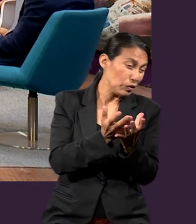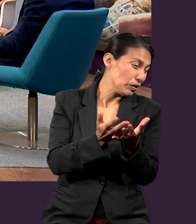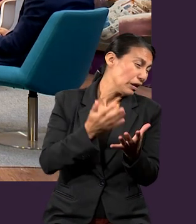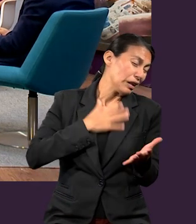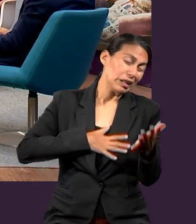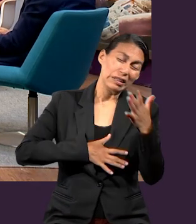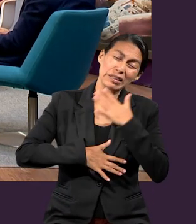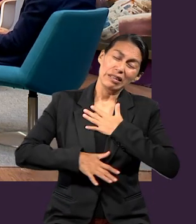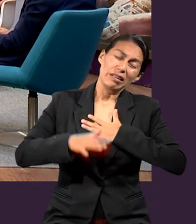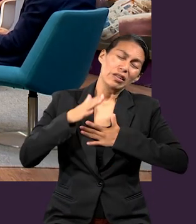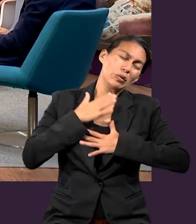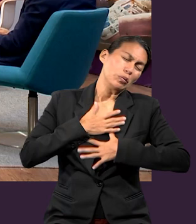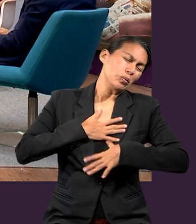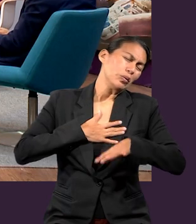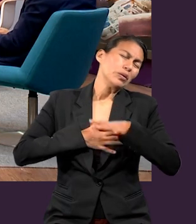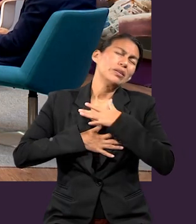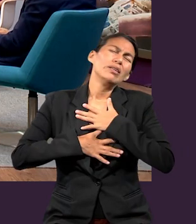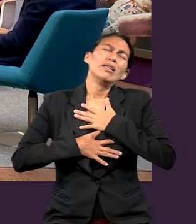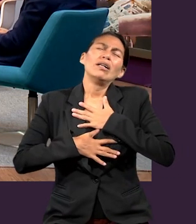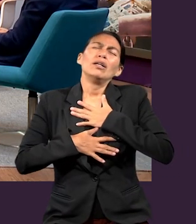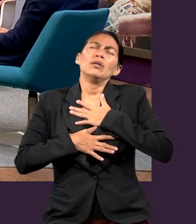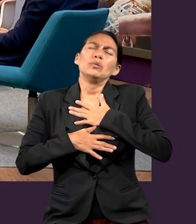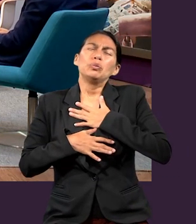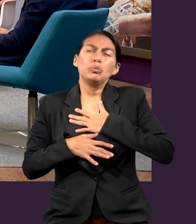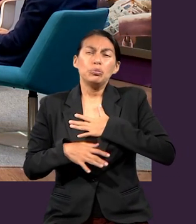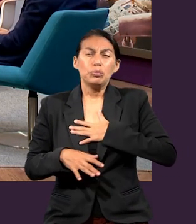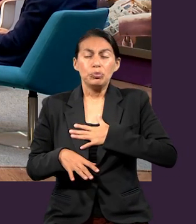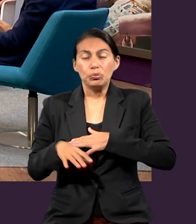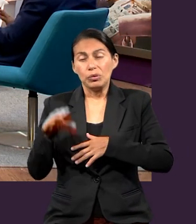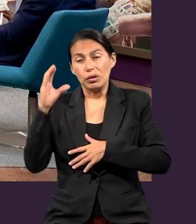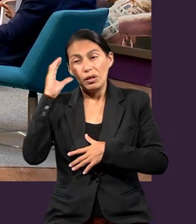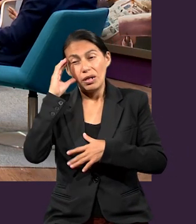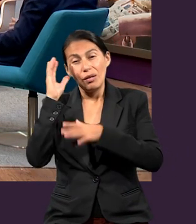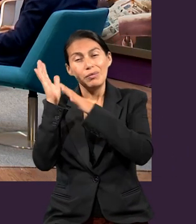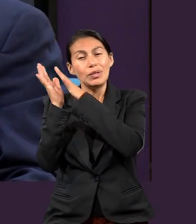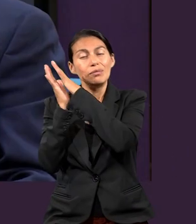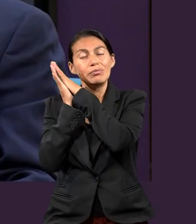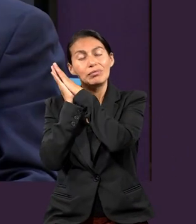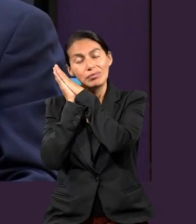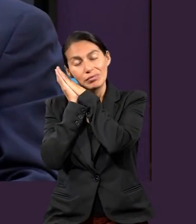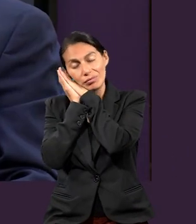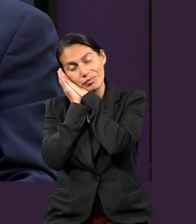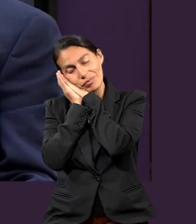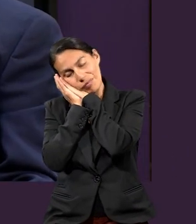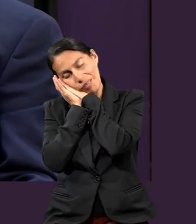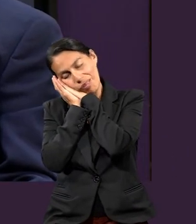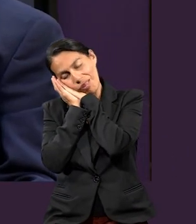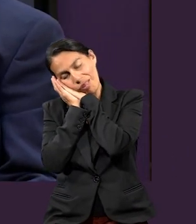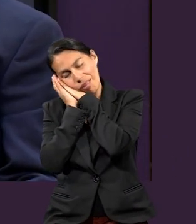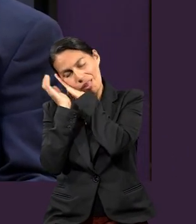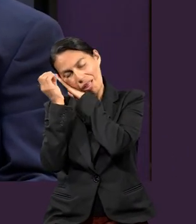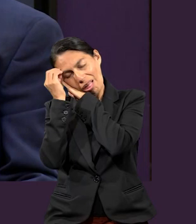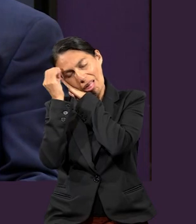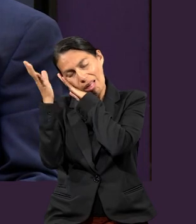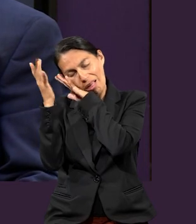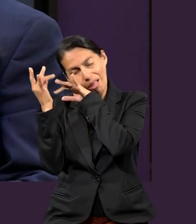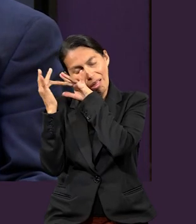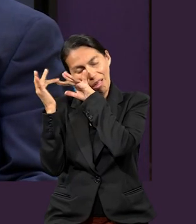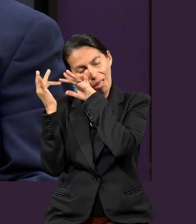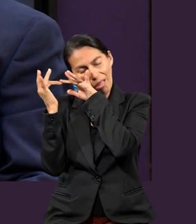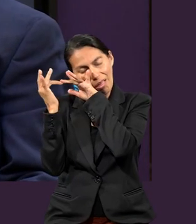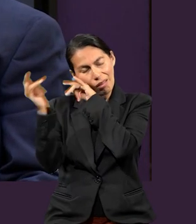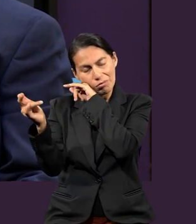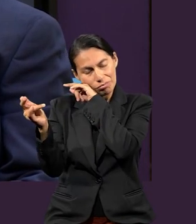mundo. Es tan fácil llegar a la cama y acostarnos y desaparecer de todo. Pero precisamente yo creo que una de las cosas más